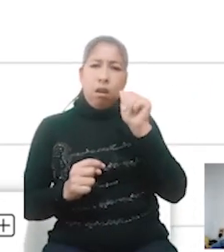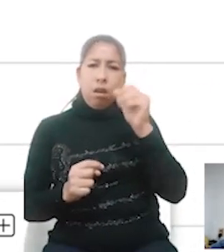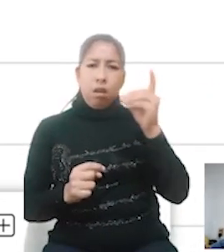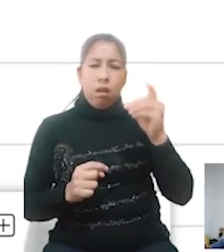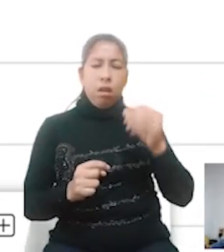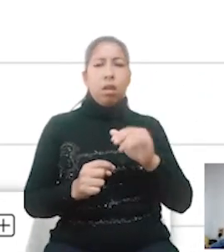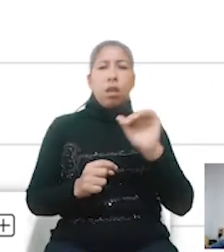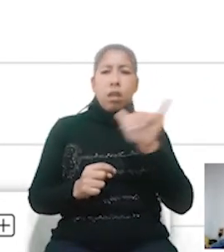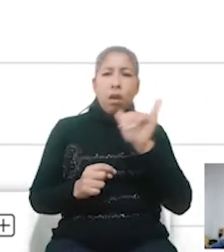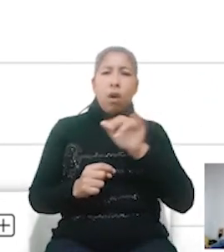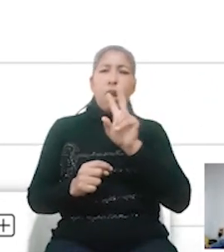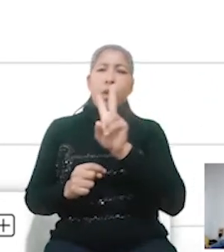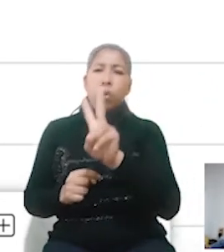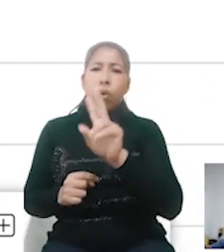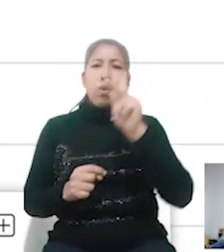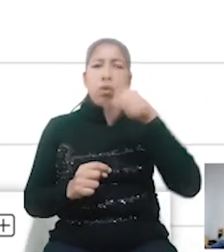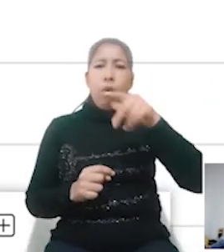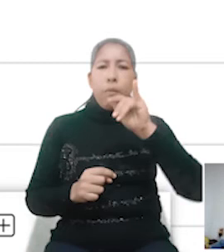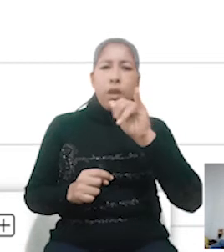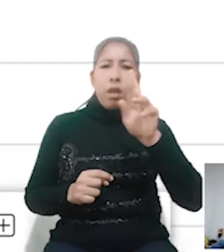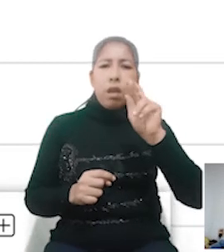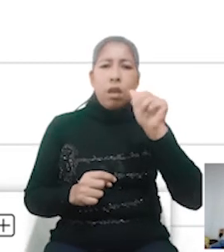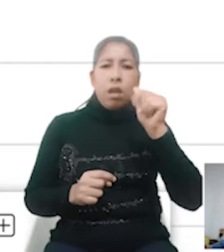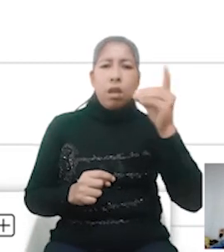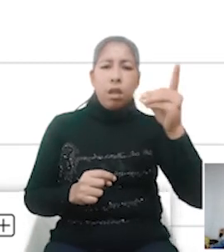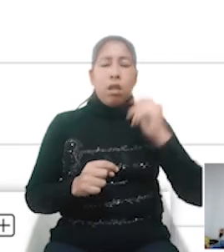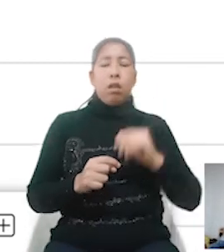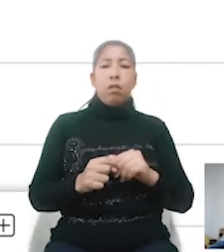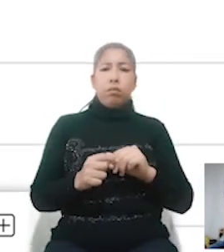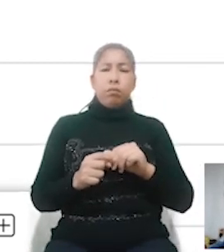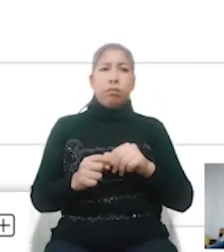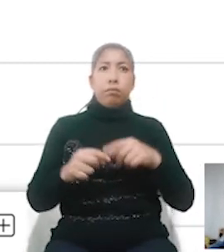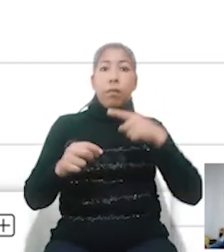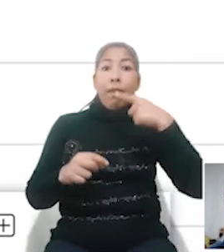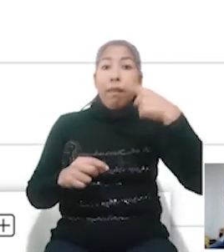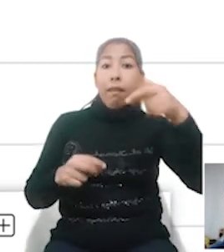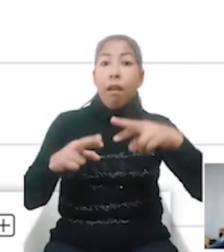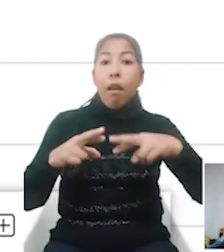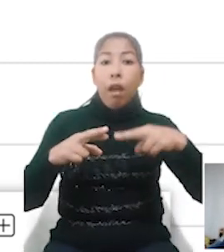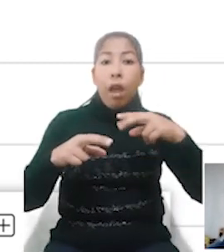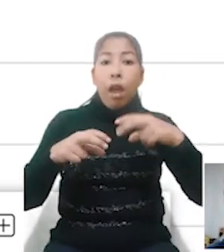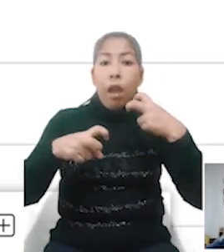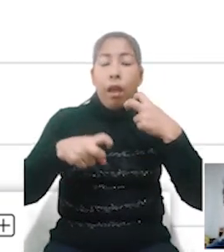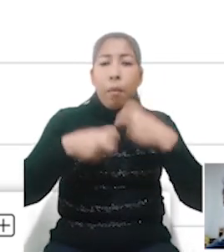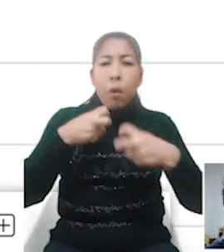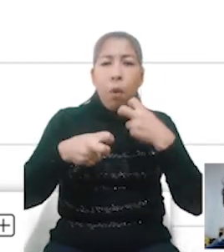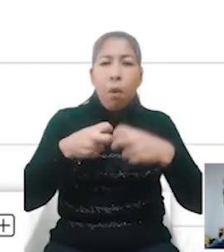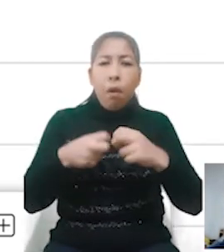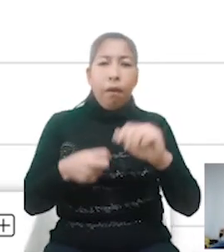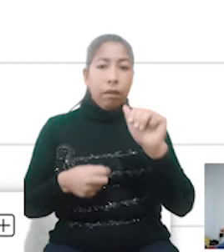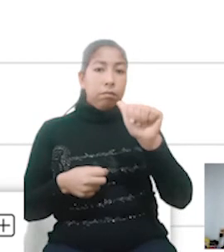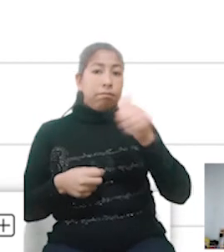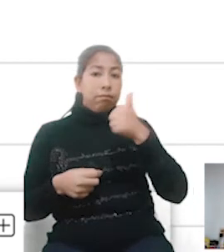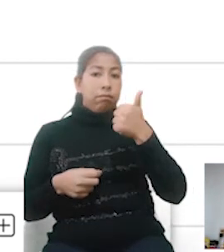radial equivale a 2 pi radianes. Dice que el caballo ha dado 10 vueltas